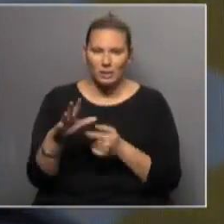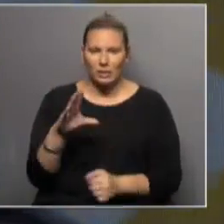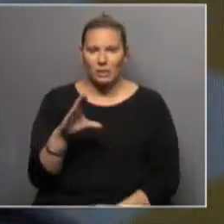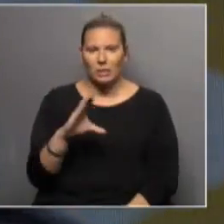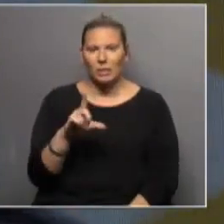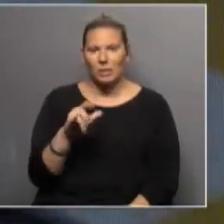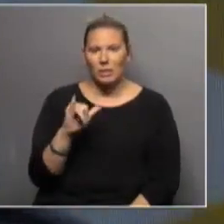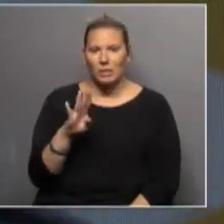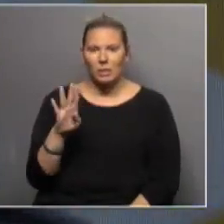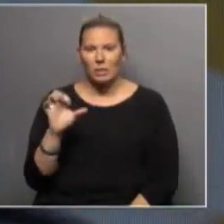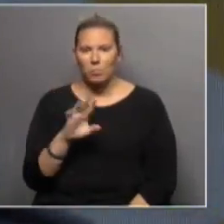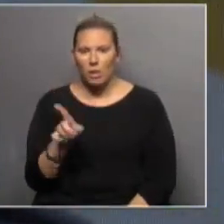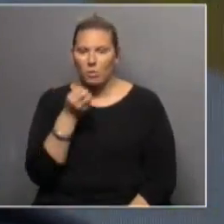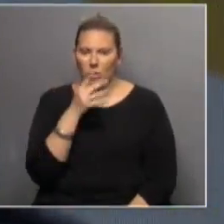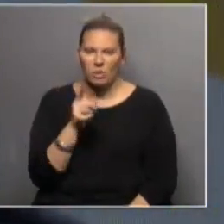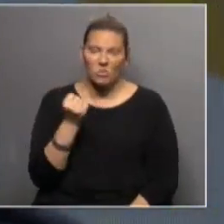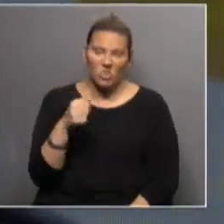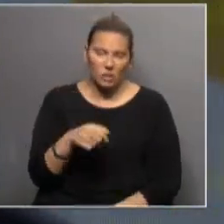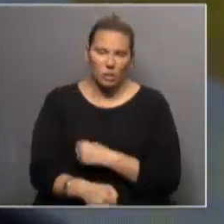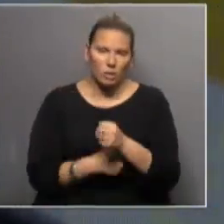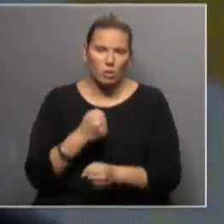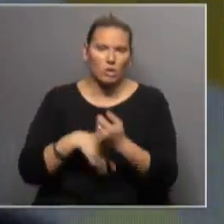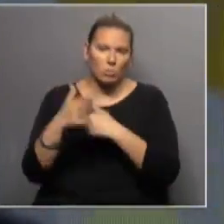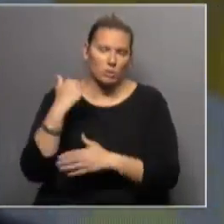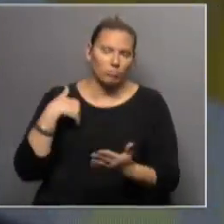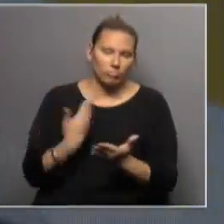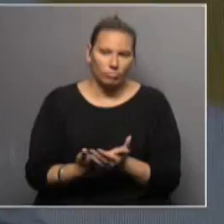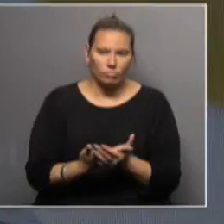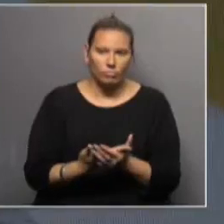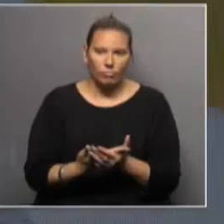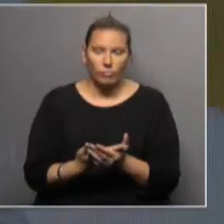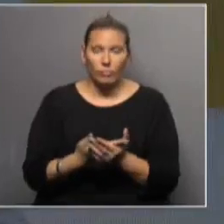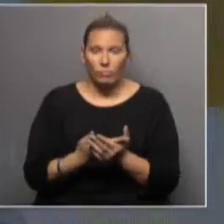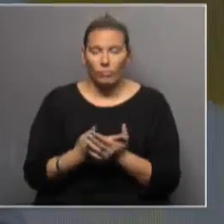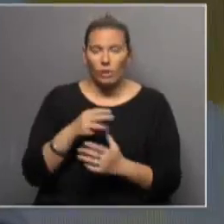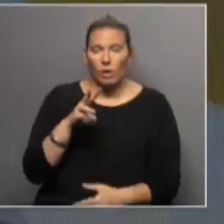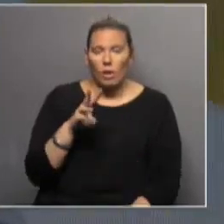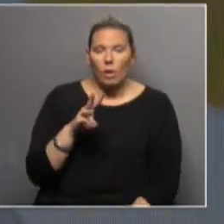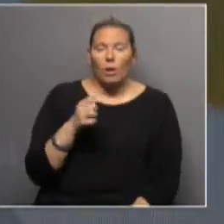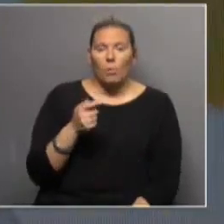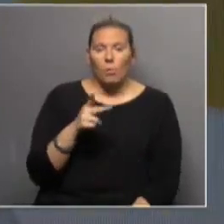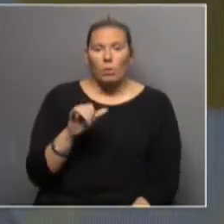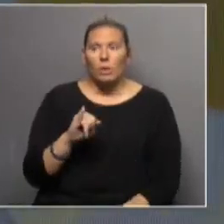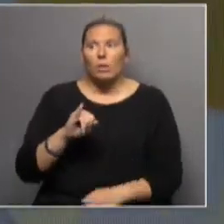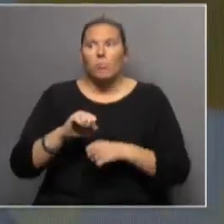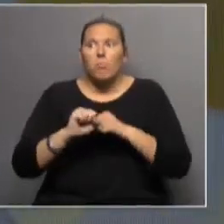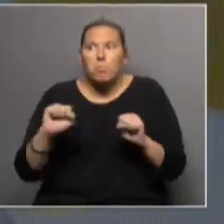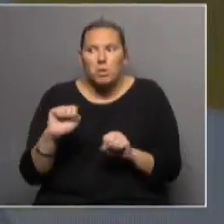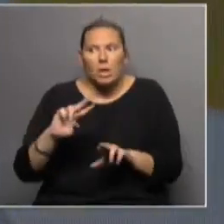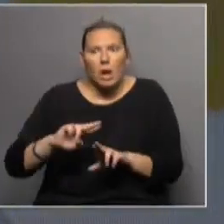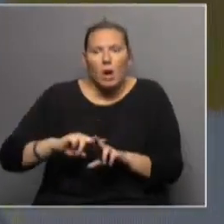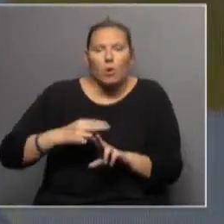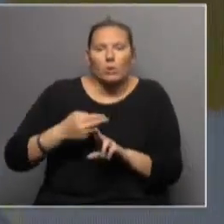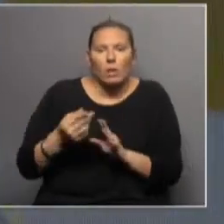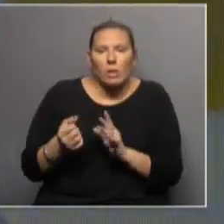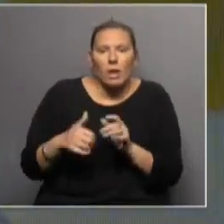están tan bien. No son favoritos para nada este año. Ya el año pasado fracasaron. No sé si Milwaukee podrá repetir el título este año. Hay muchos